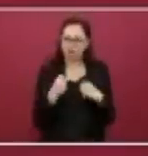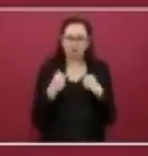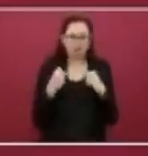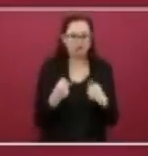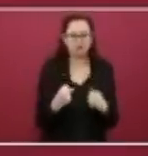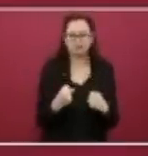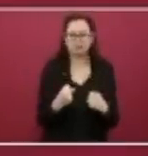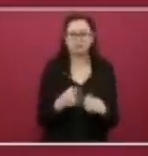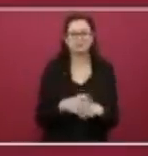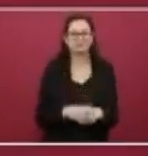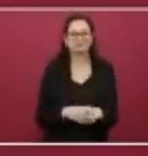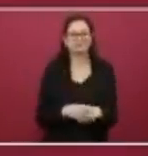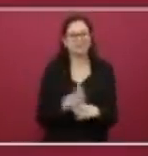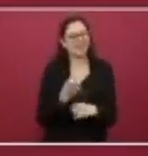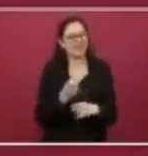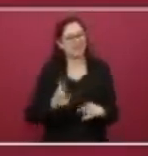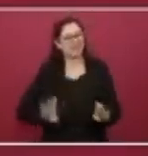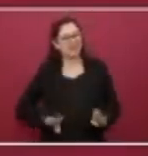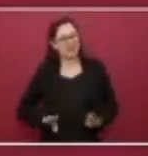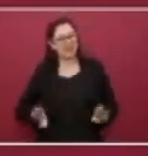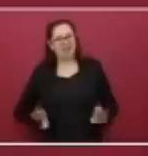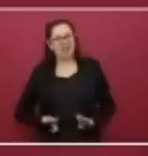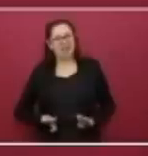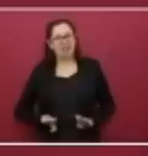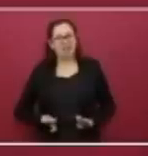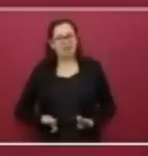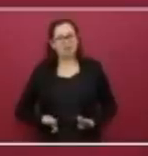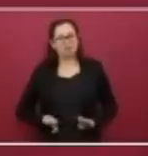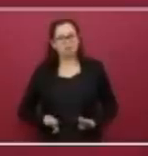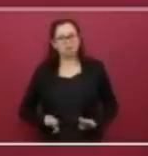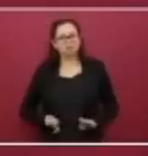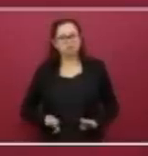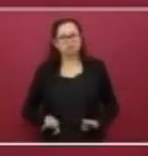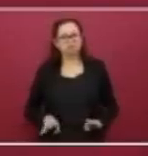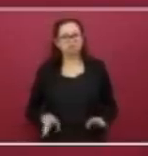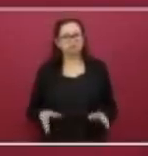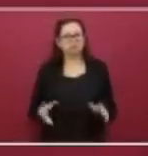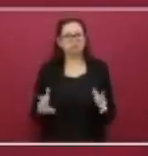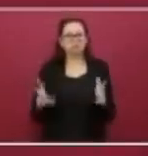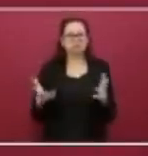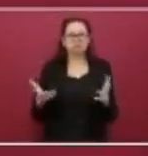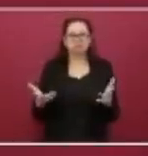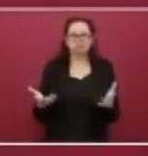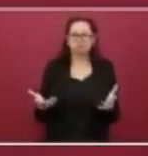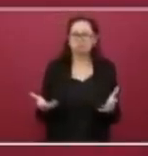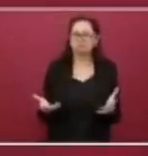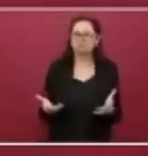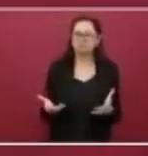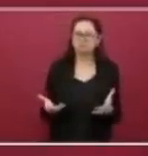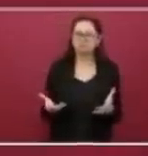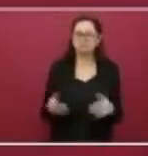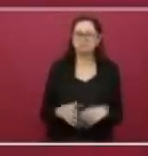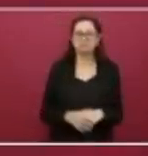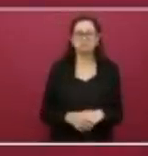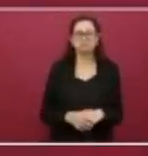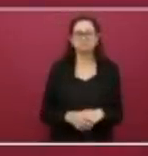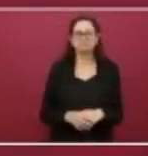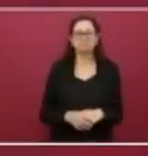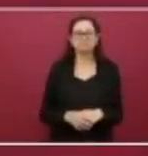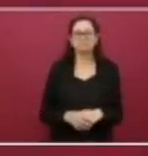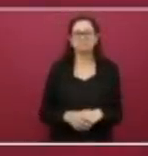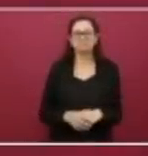esas actitudes muchas veces tienen que ver con